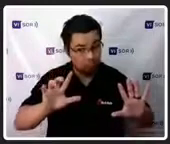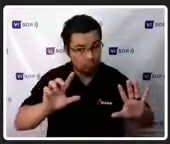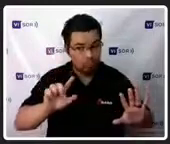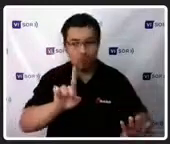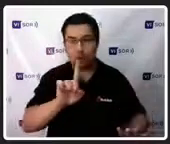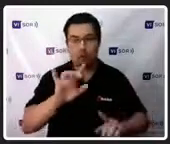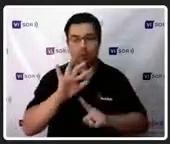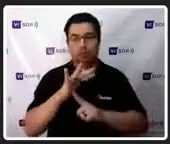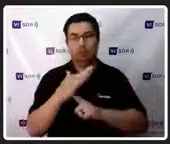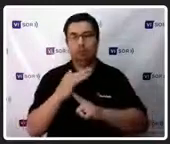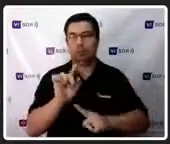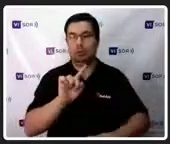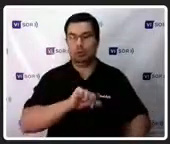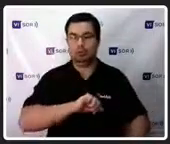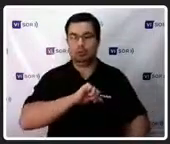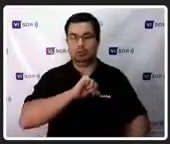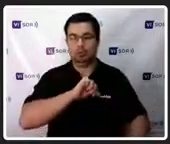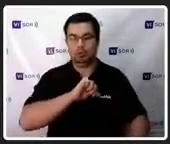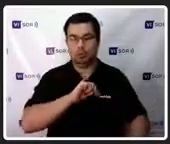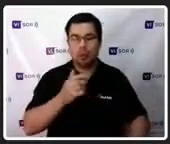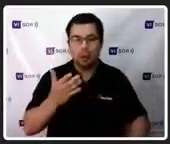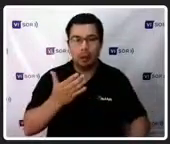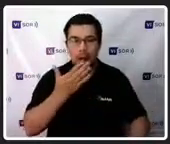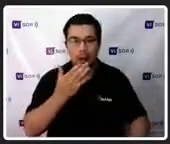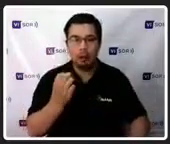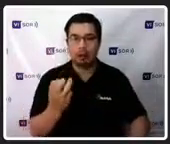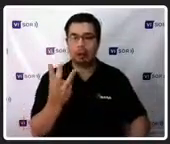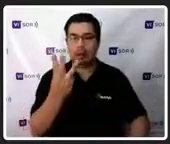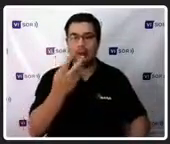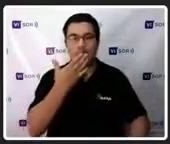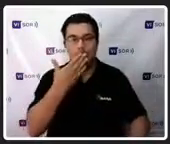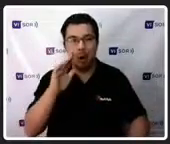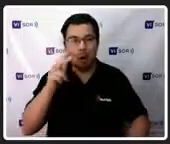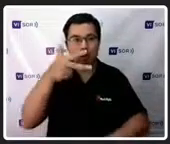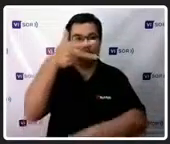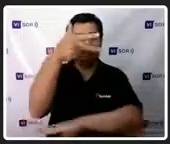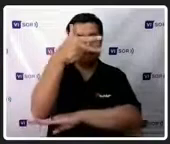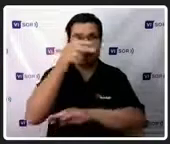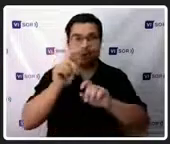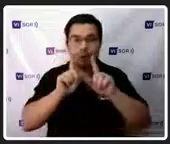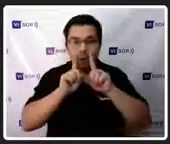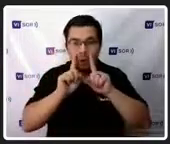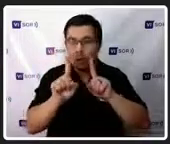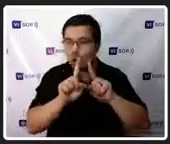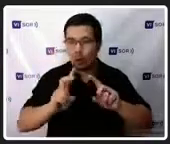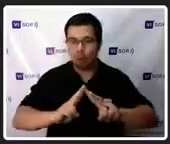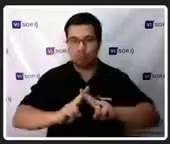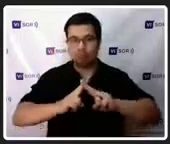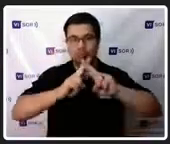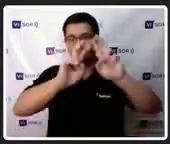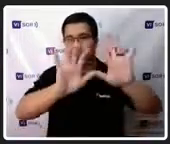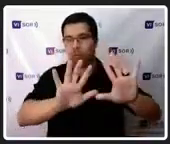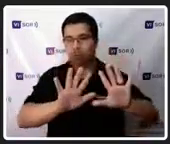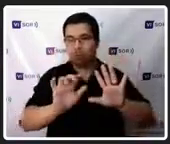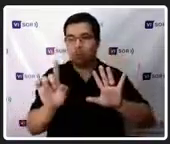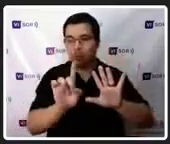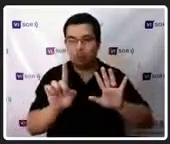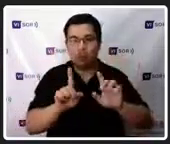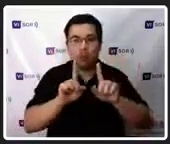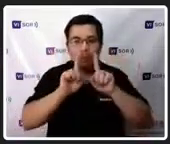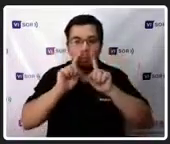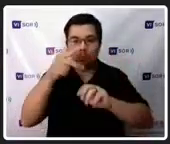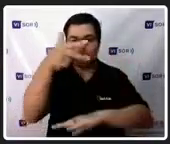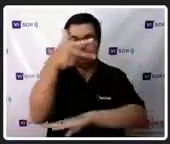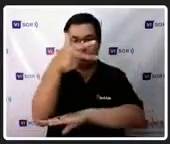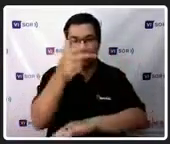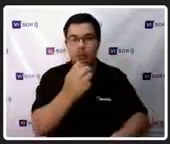hotel está rankeado entre los tres mejores, pero no por su infraestructura ni por ser el hotel más lujoso. Es un hotel tres estrellas. Tiene muy bonita vista al